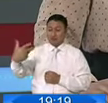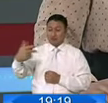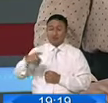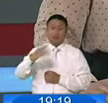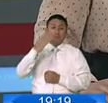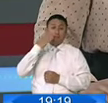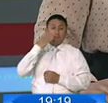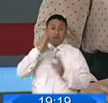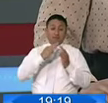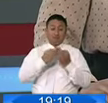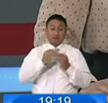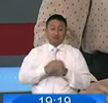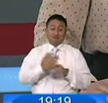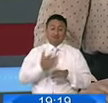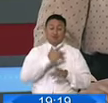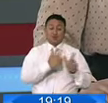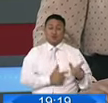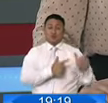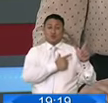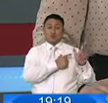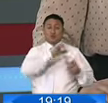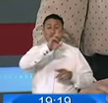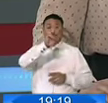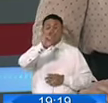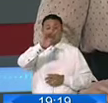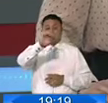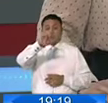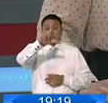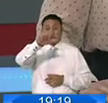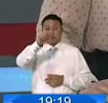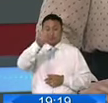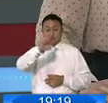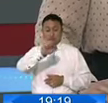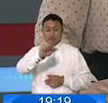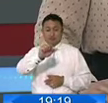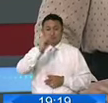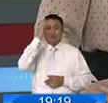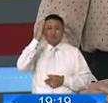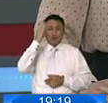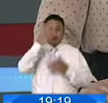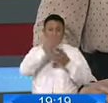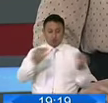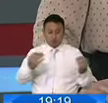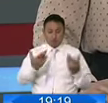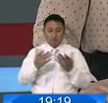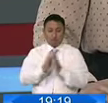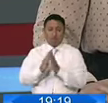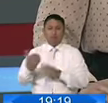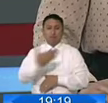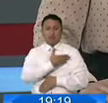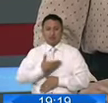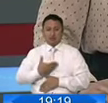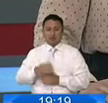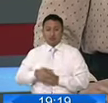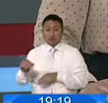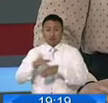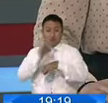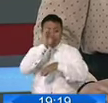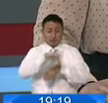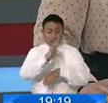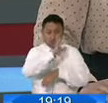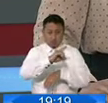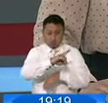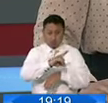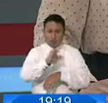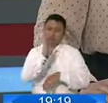madre y familiares del militar wilson y la quiche desaparecido en el carchi en el mes de mayo piden al presidente moreno que no abandone la